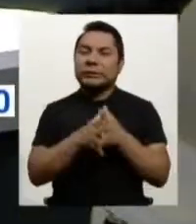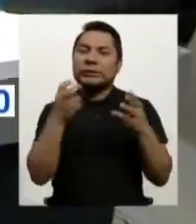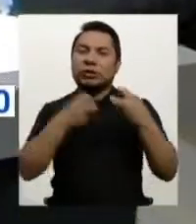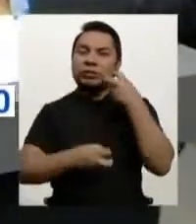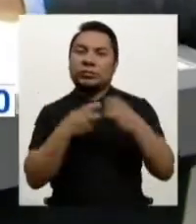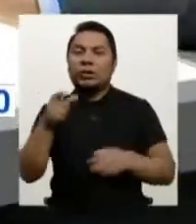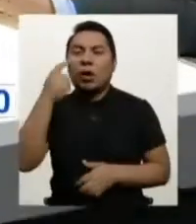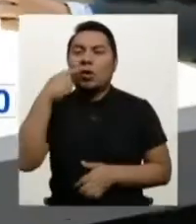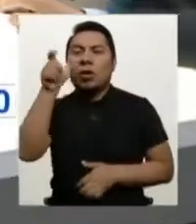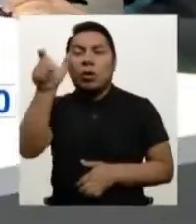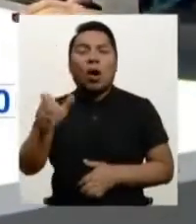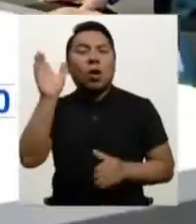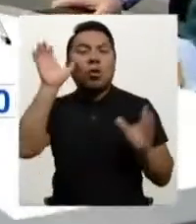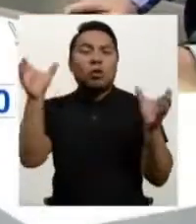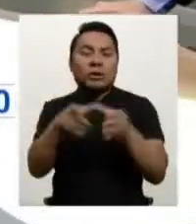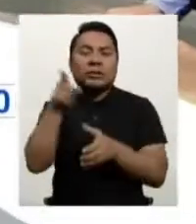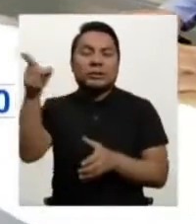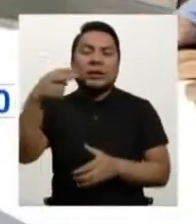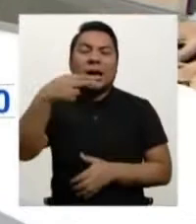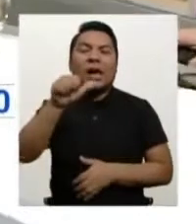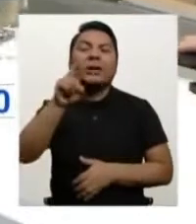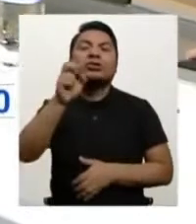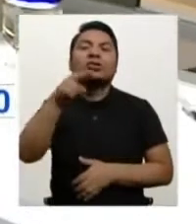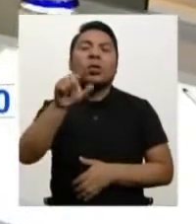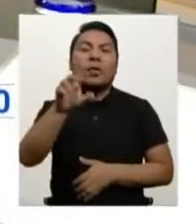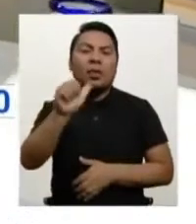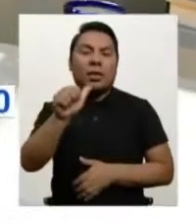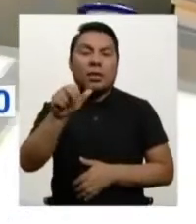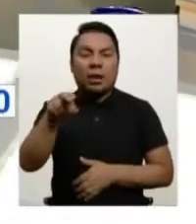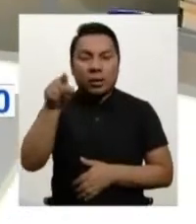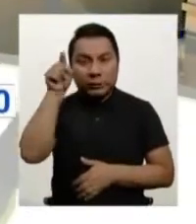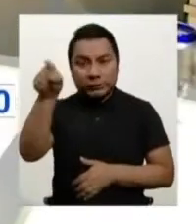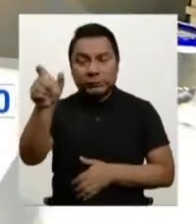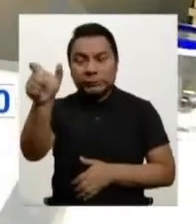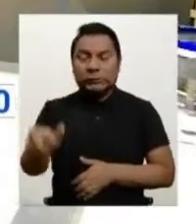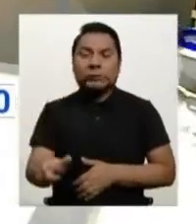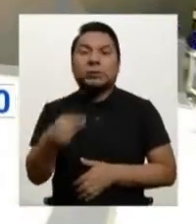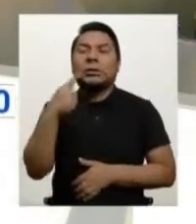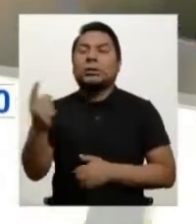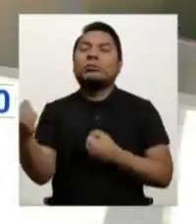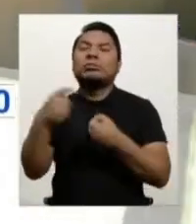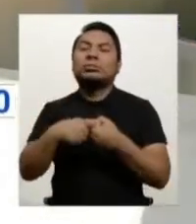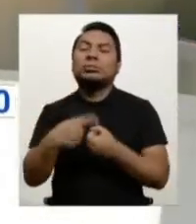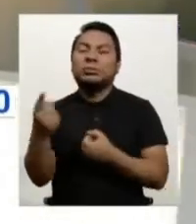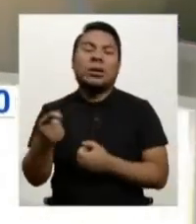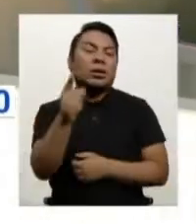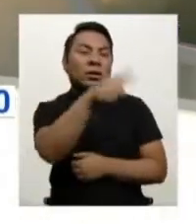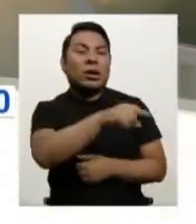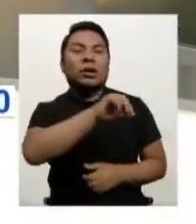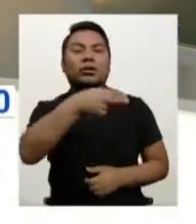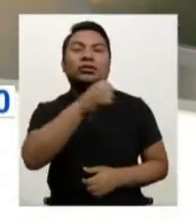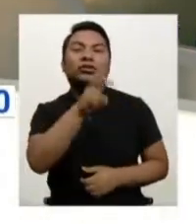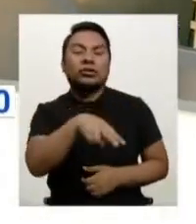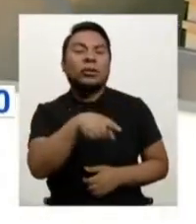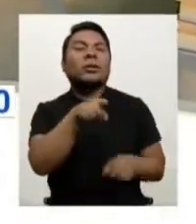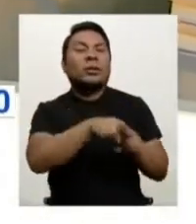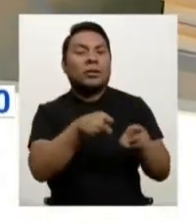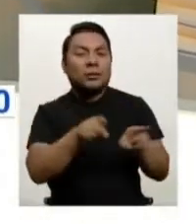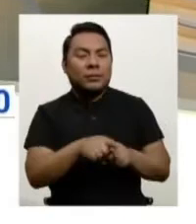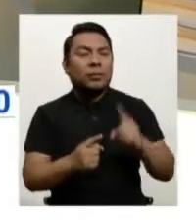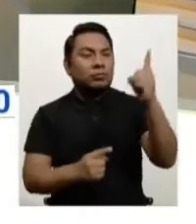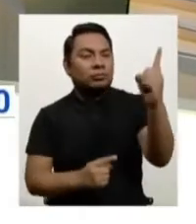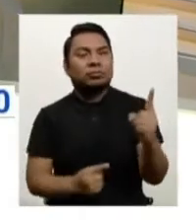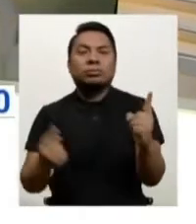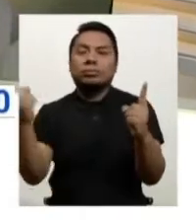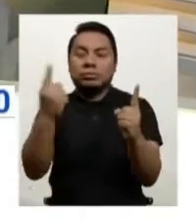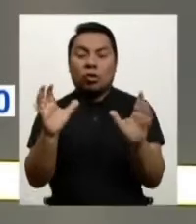del congresista Jeff Flake de Arizona, el congresista junior, el congresista más joven, porque también está el senador John McCain, el senador Jeff Flake. Él